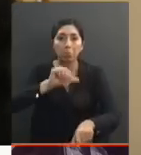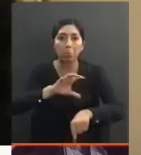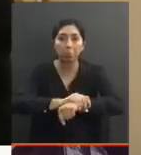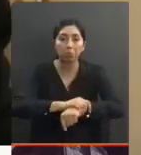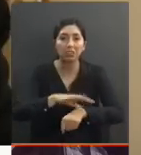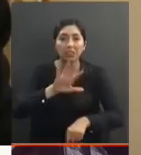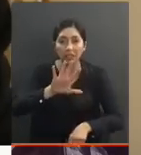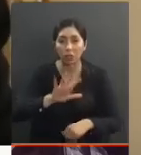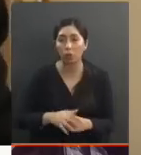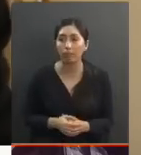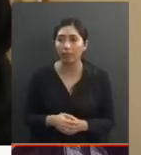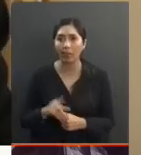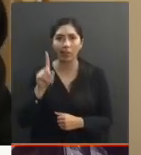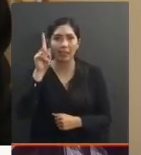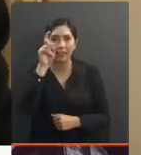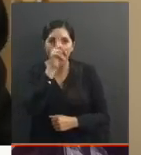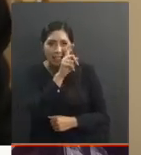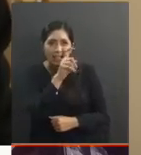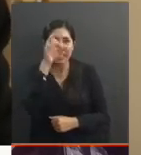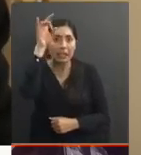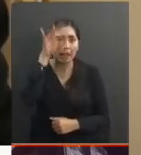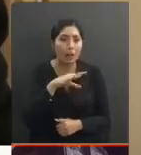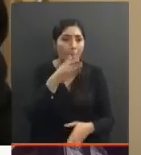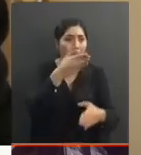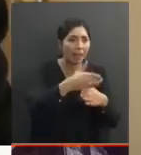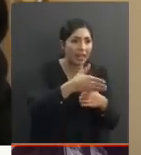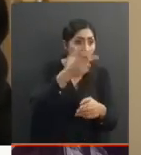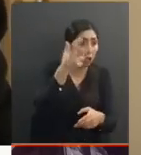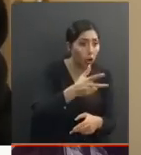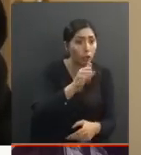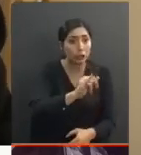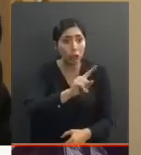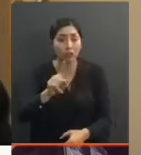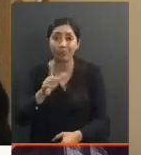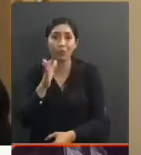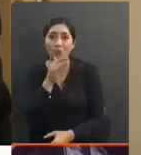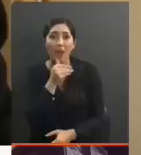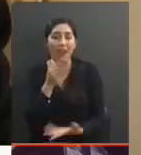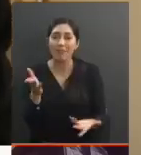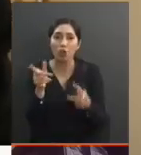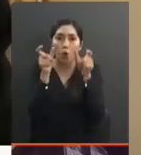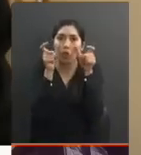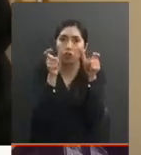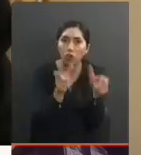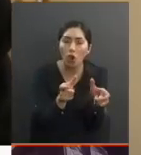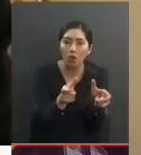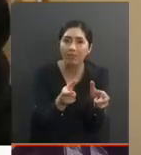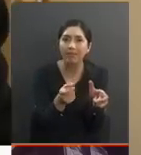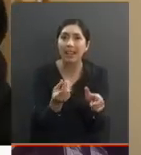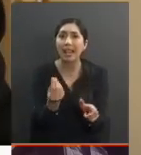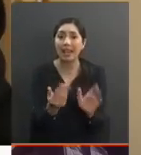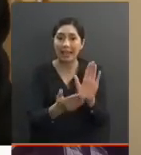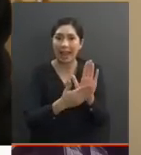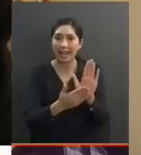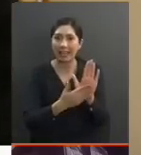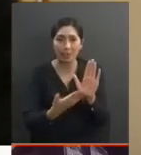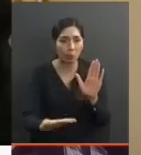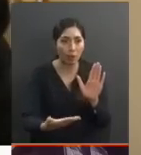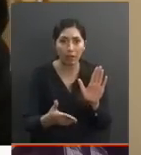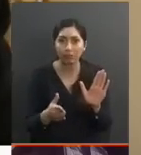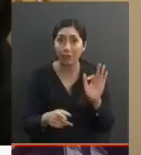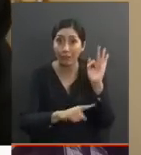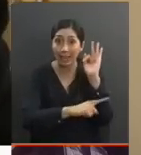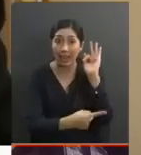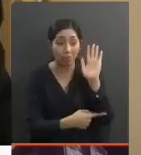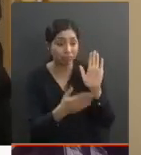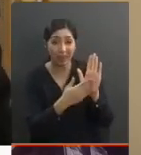si la madera es robada o no, porque no hay mecanismos de fiscalización. La calidad de la prueba con que cuenta el fiscal es muy mala. Y esto